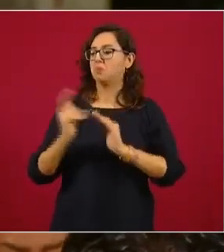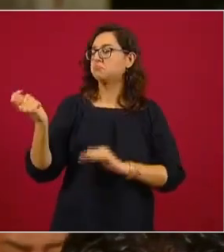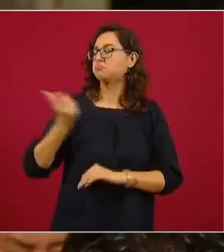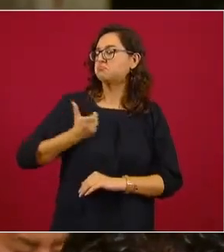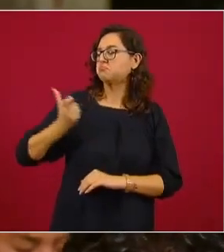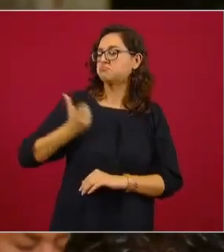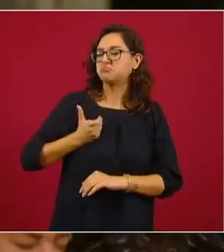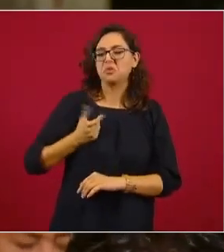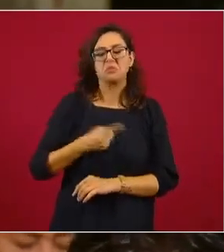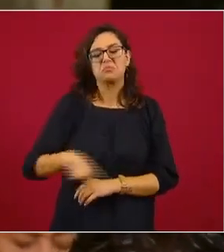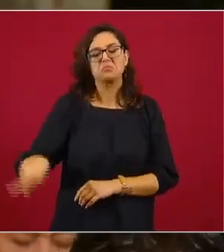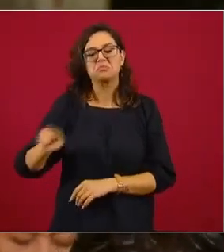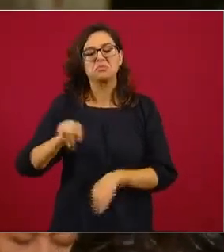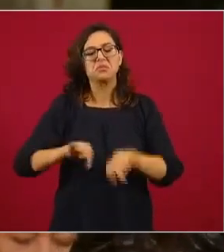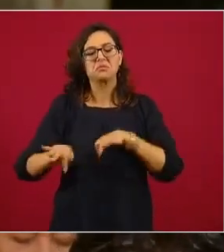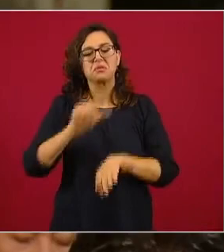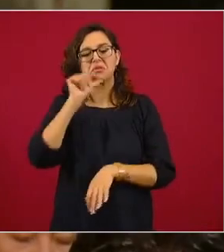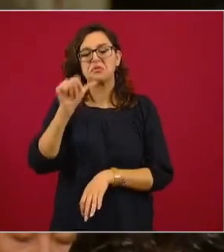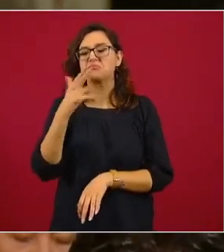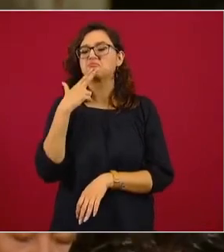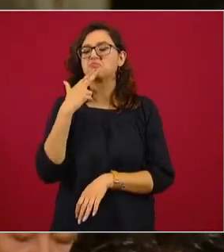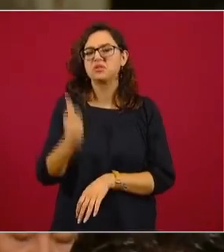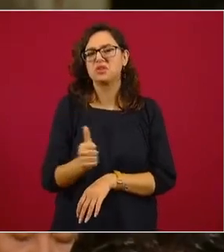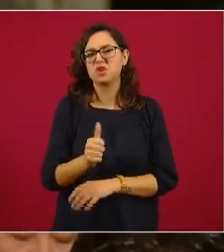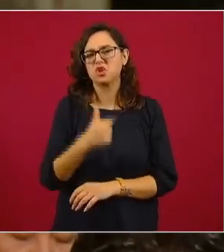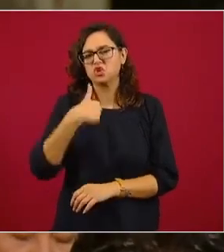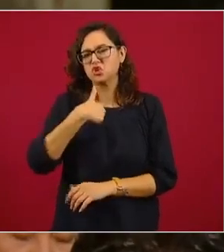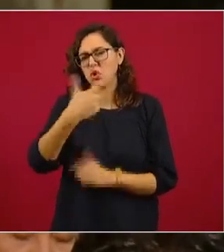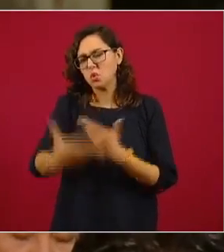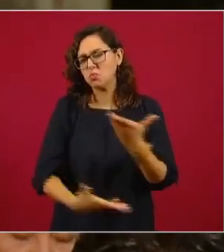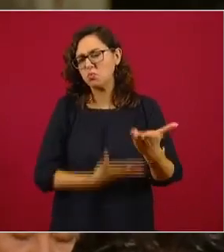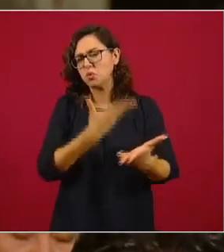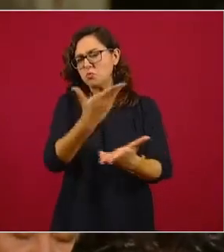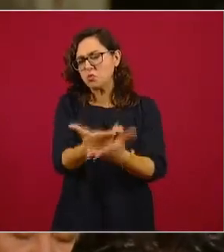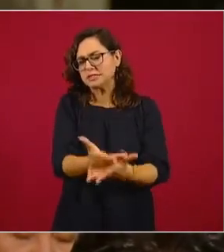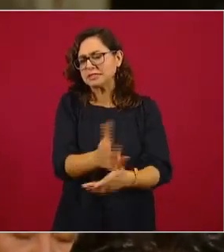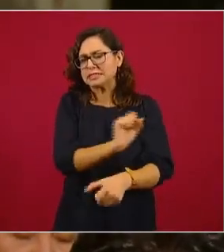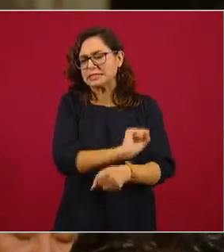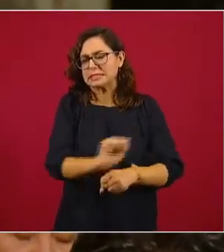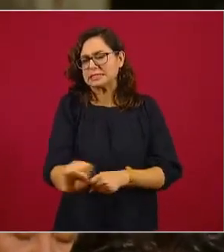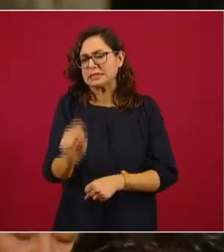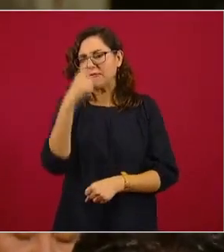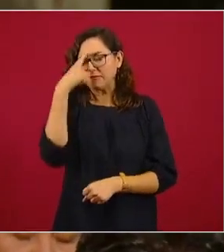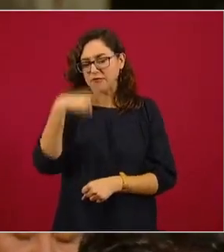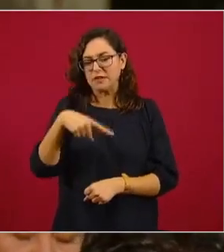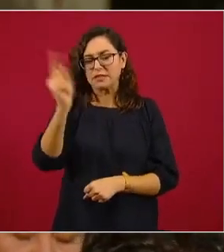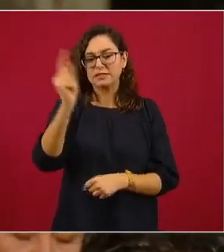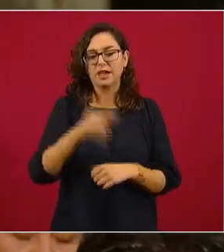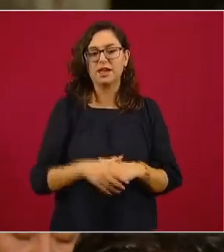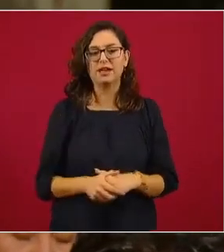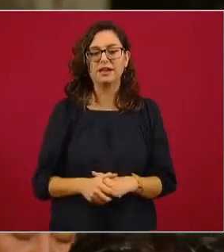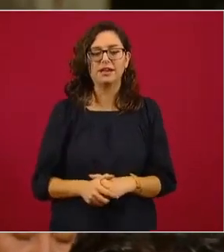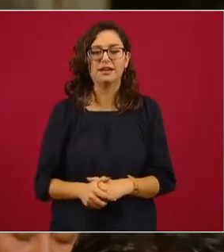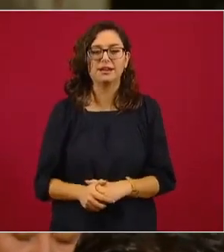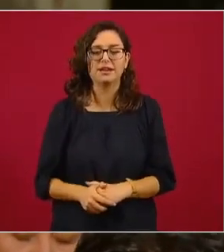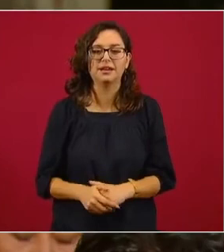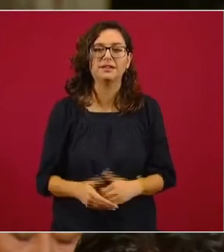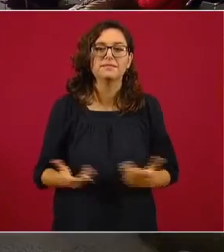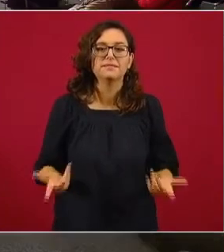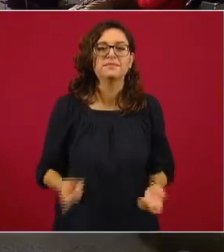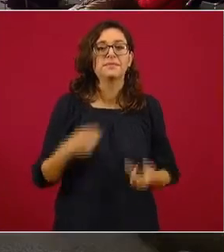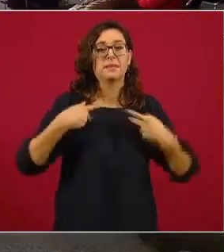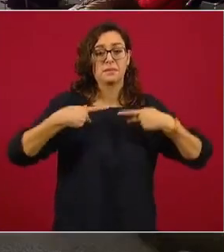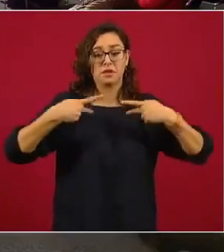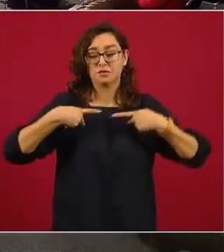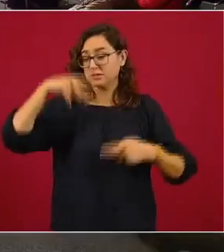sencillo. Si ya están los mexicanos en el extranjero, ¿por qué no hacer a nuestros paisanos, embajadores, cónsules y funcionarios?